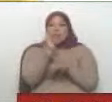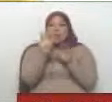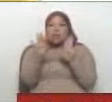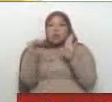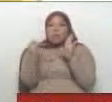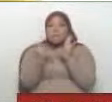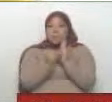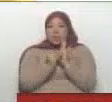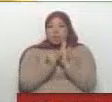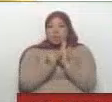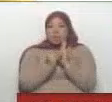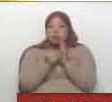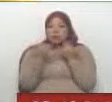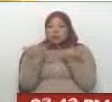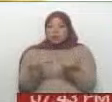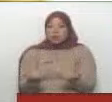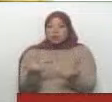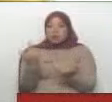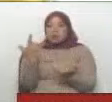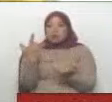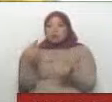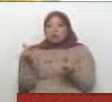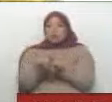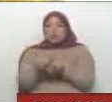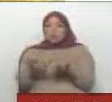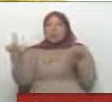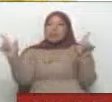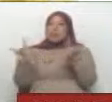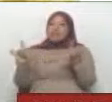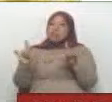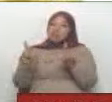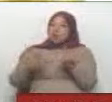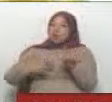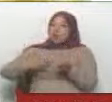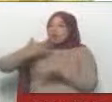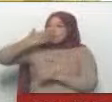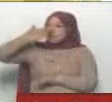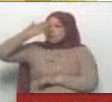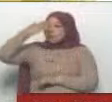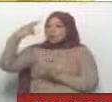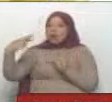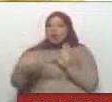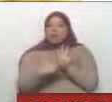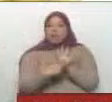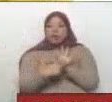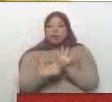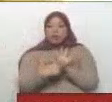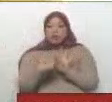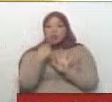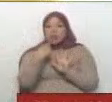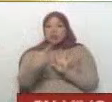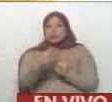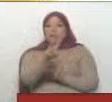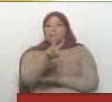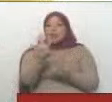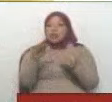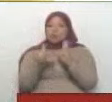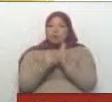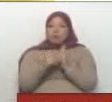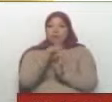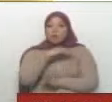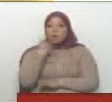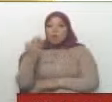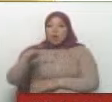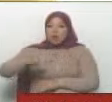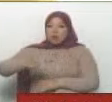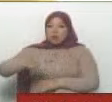29.000. Eso lo leí recientemente en Al-Mayadeen. Y dice que, conversando con nuestros